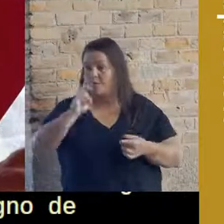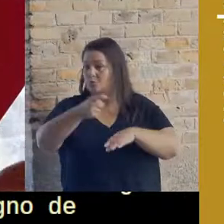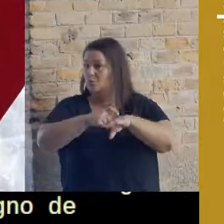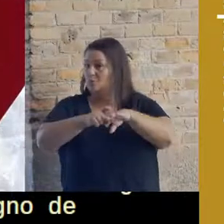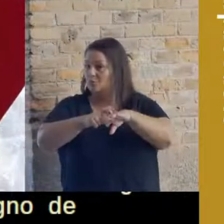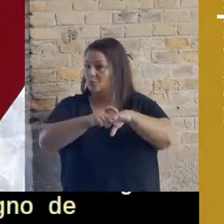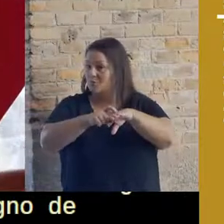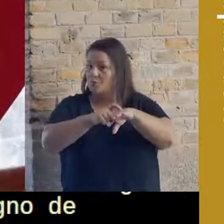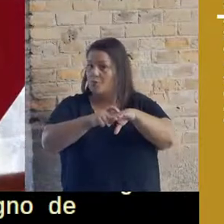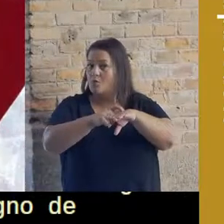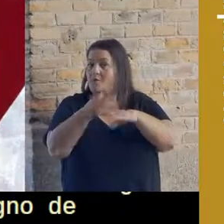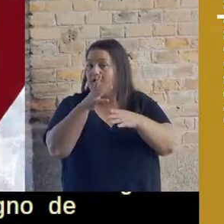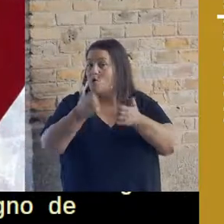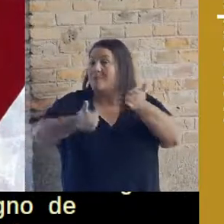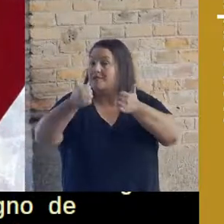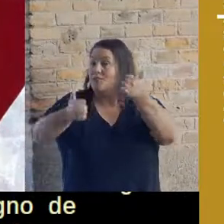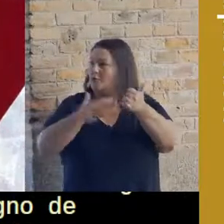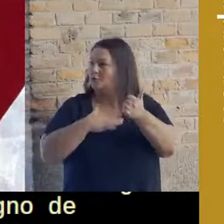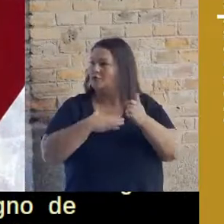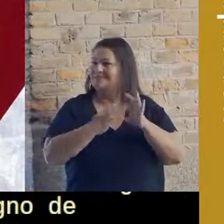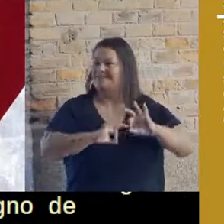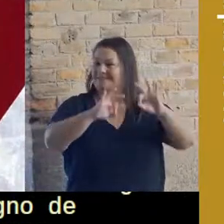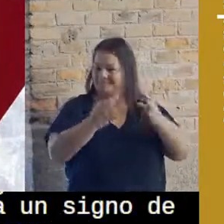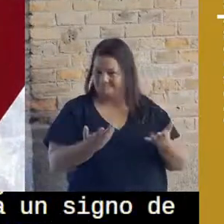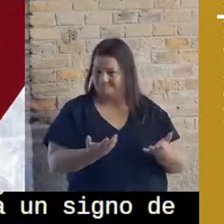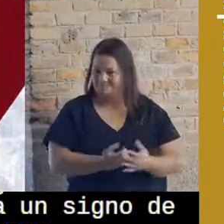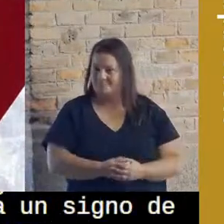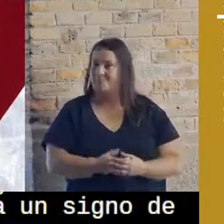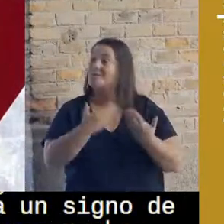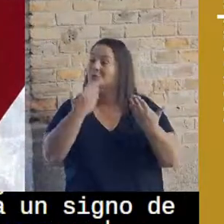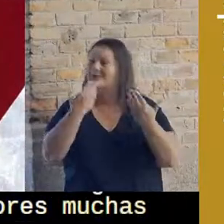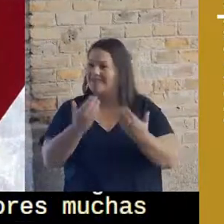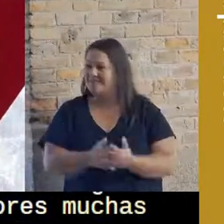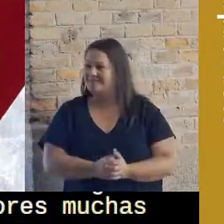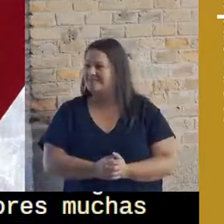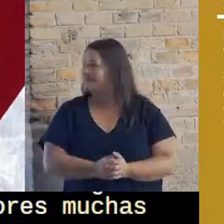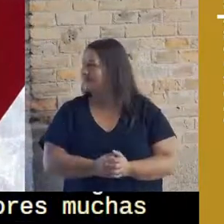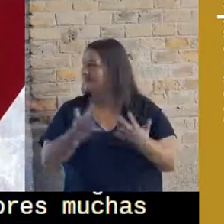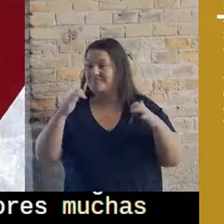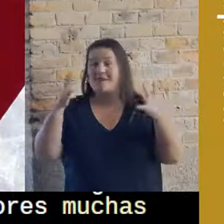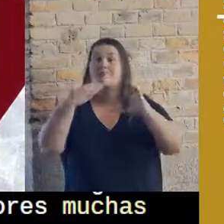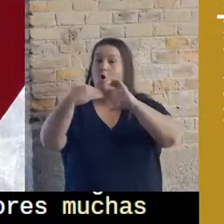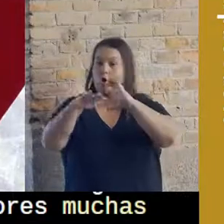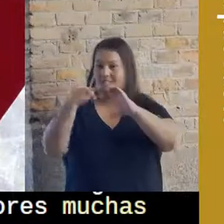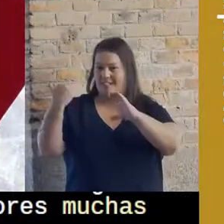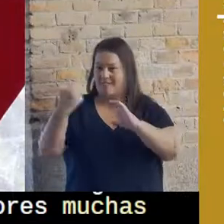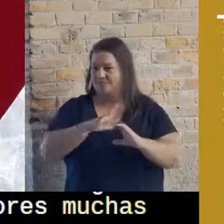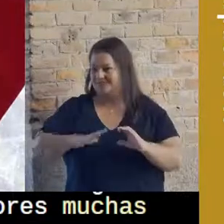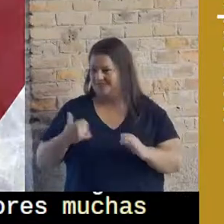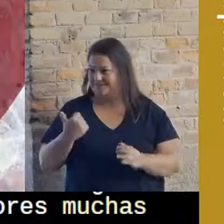de de competidores Muchas gracias Ahí tenéis mi